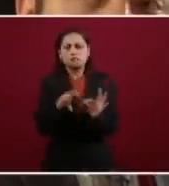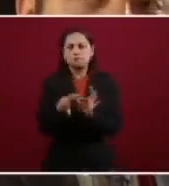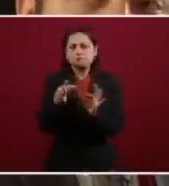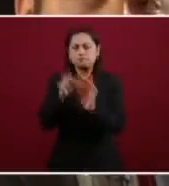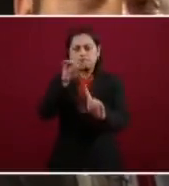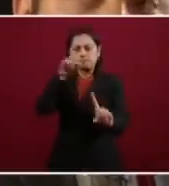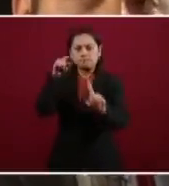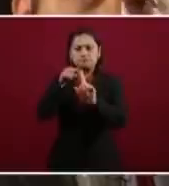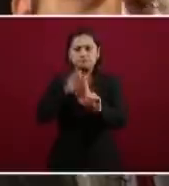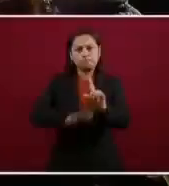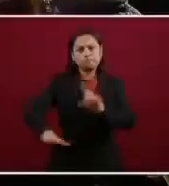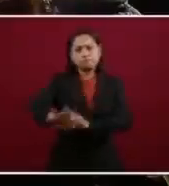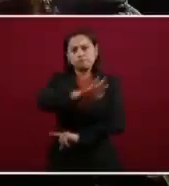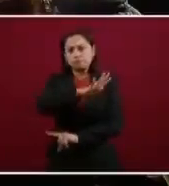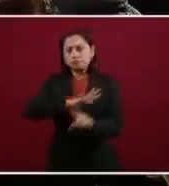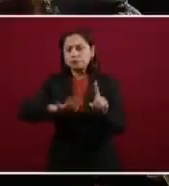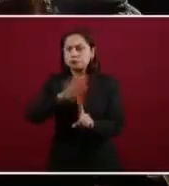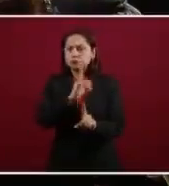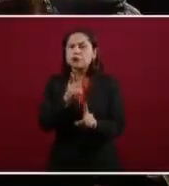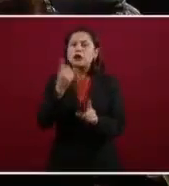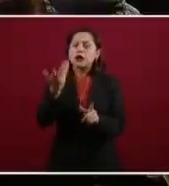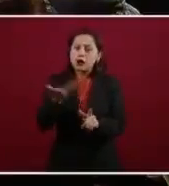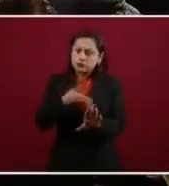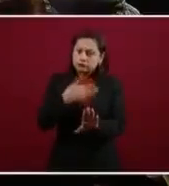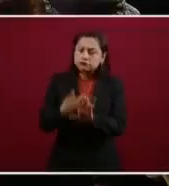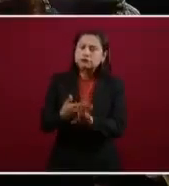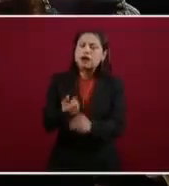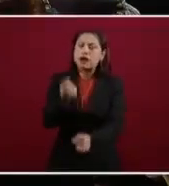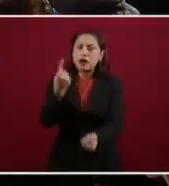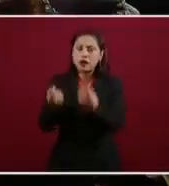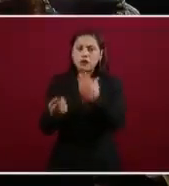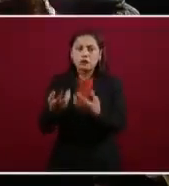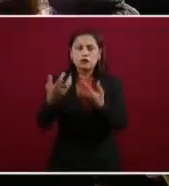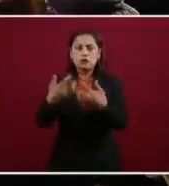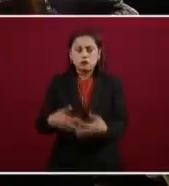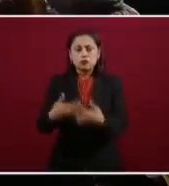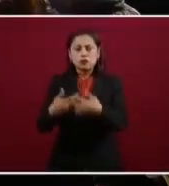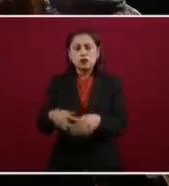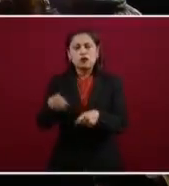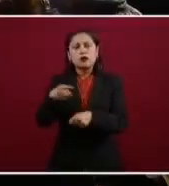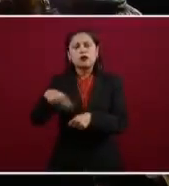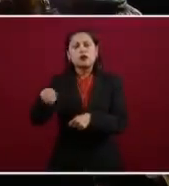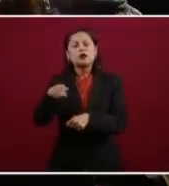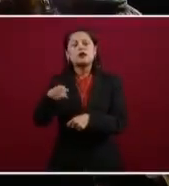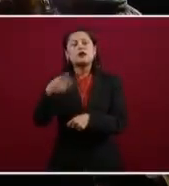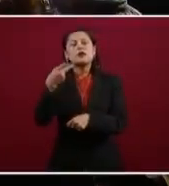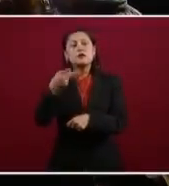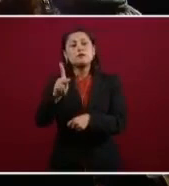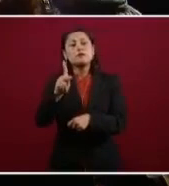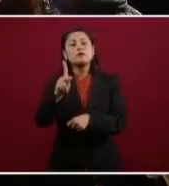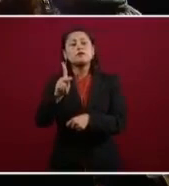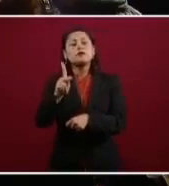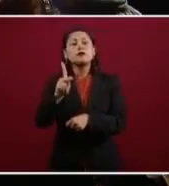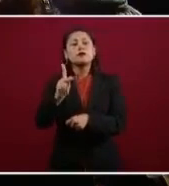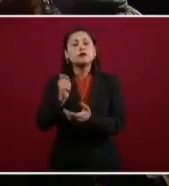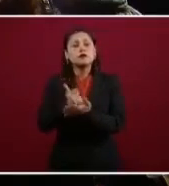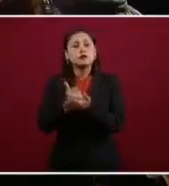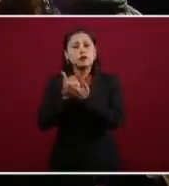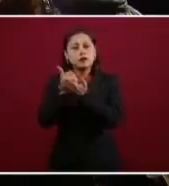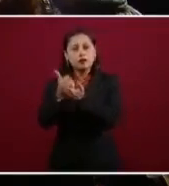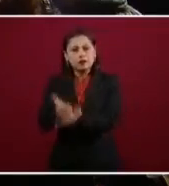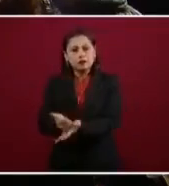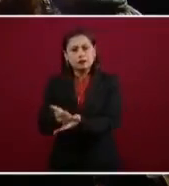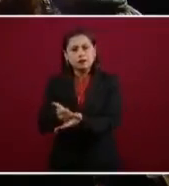paliado a los menores estratos de ingreso a este costo en favoreciendo a la población más necesitada que